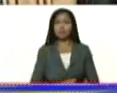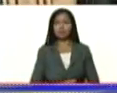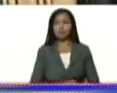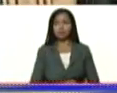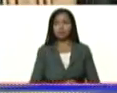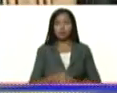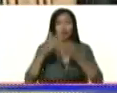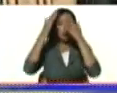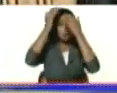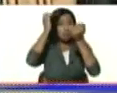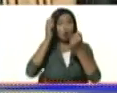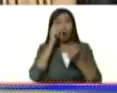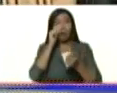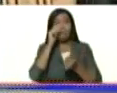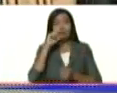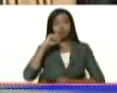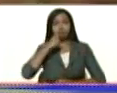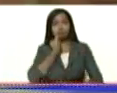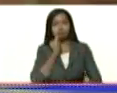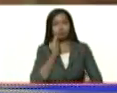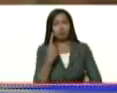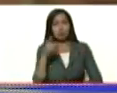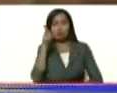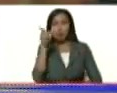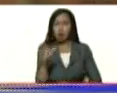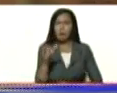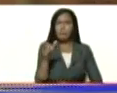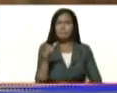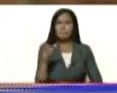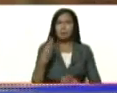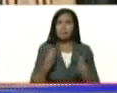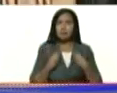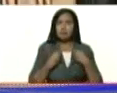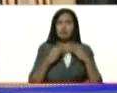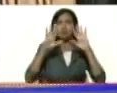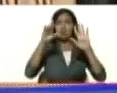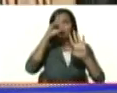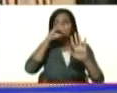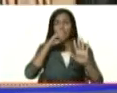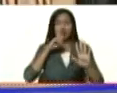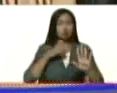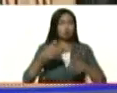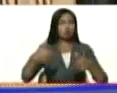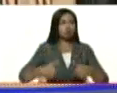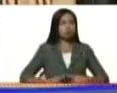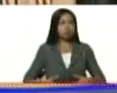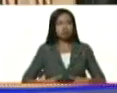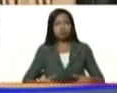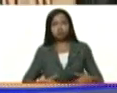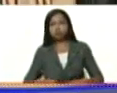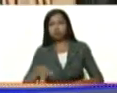el embajador Vladimir Zelensky ha vivido 10 años intensos.